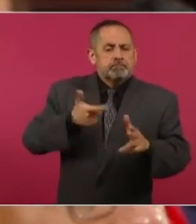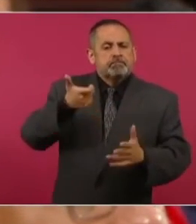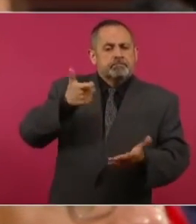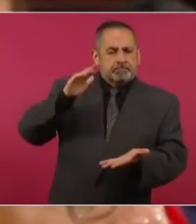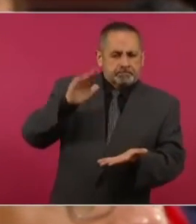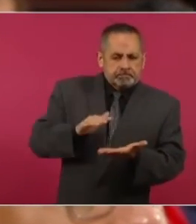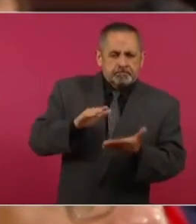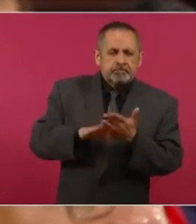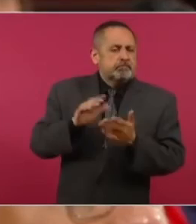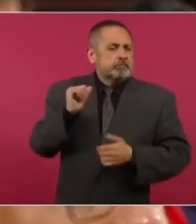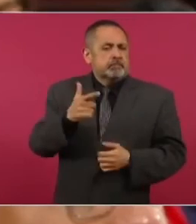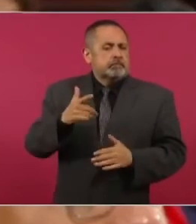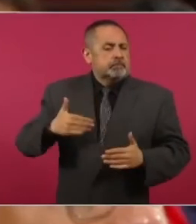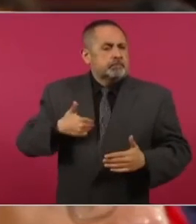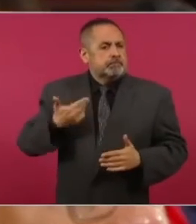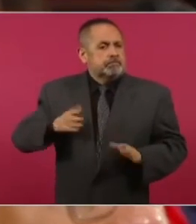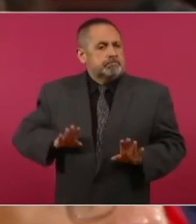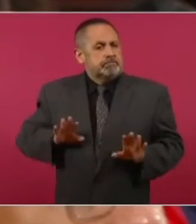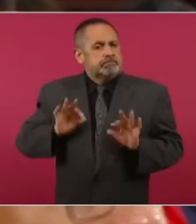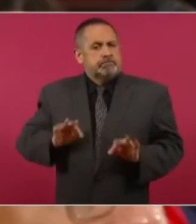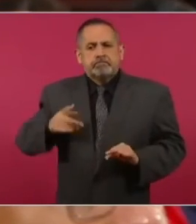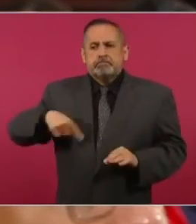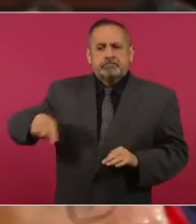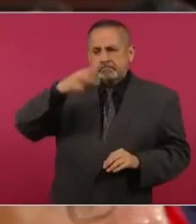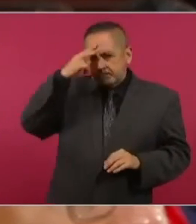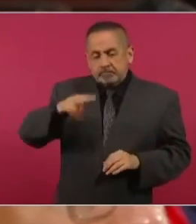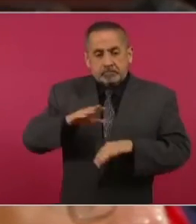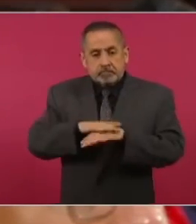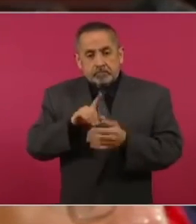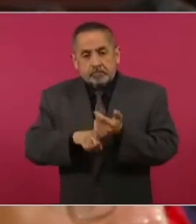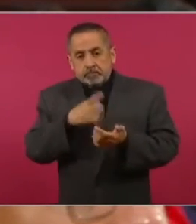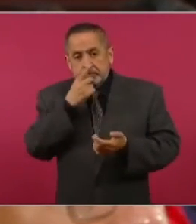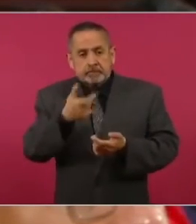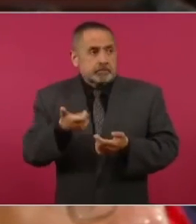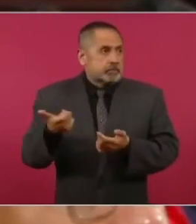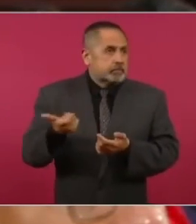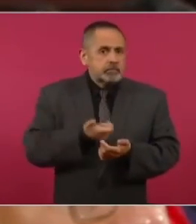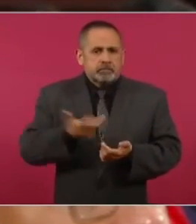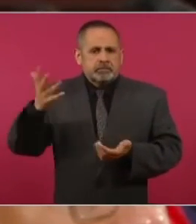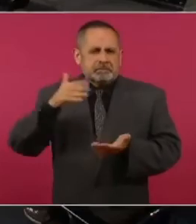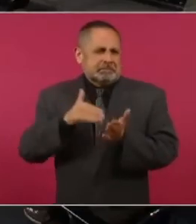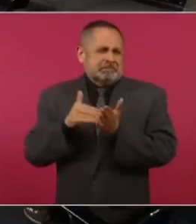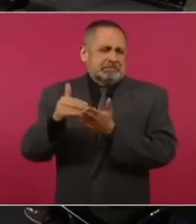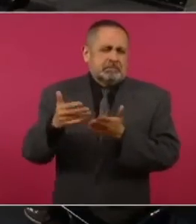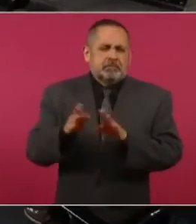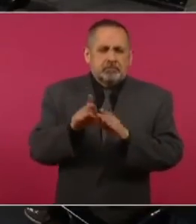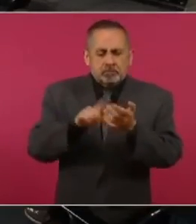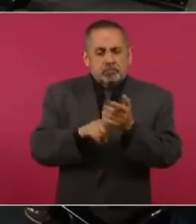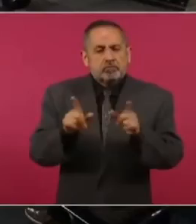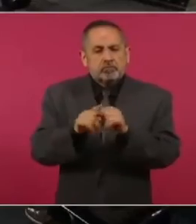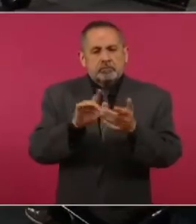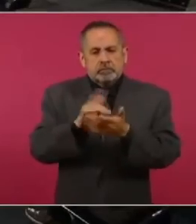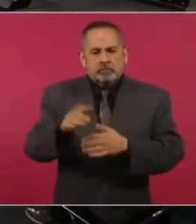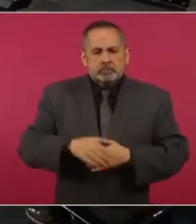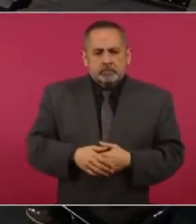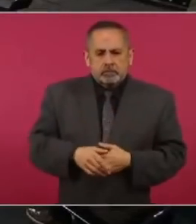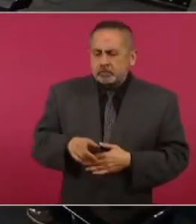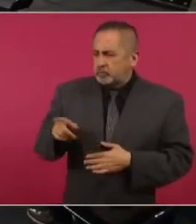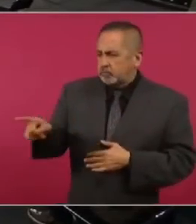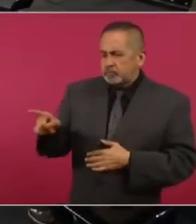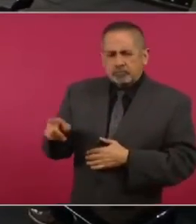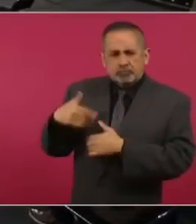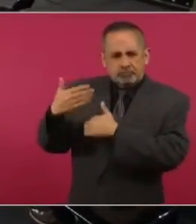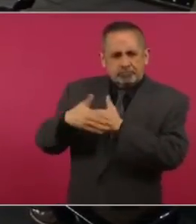algún beneficio para los capitalinos, porque pues se hablaba de un sobrecosto multimillonario. Gracias, presidente. Tú tienes tus audiencias,